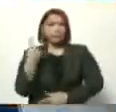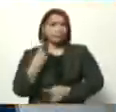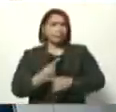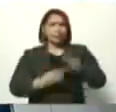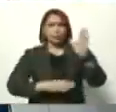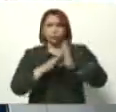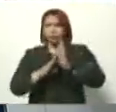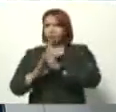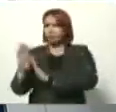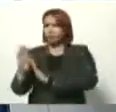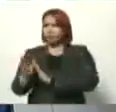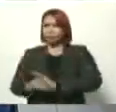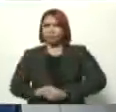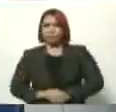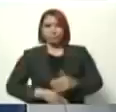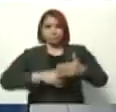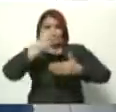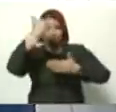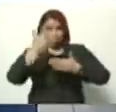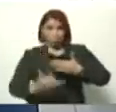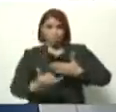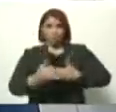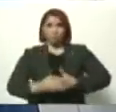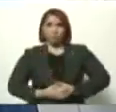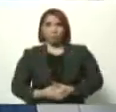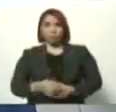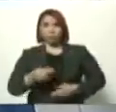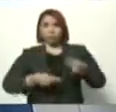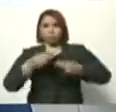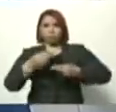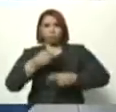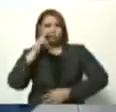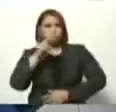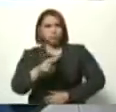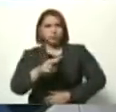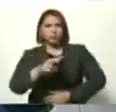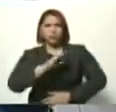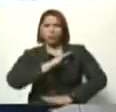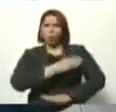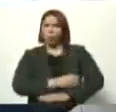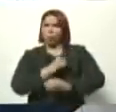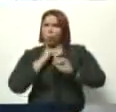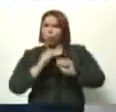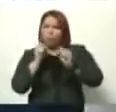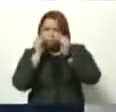desarrollar proyectos. La infraestructura se ha visto duramente impactada